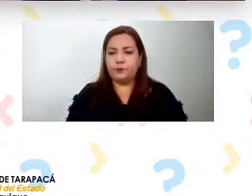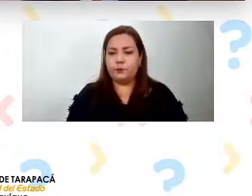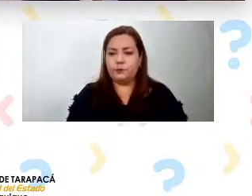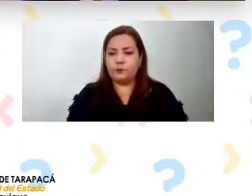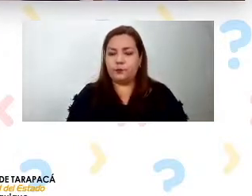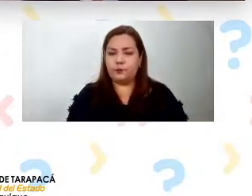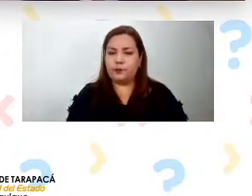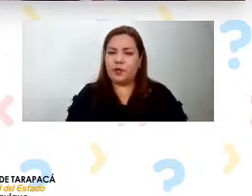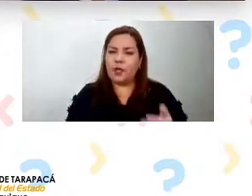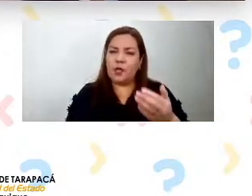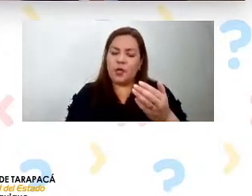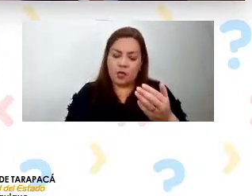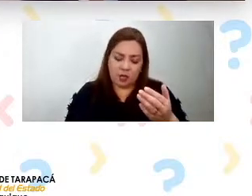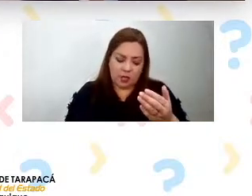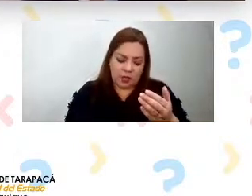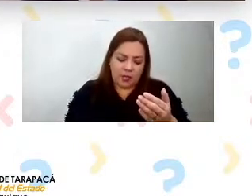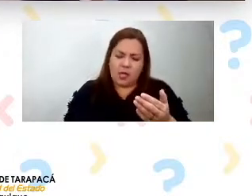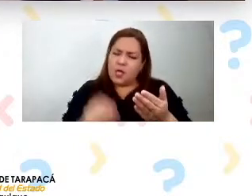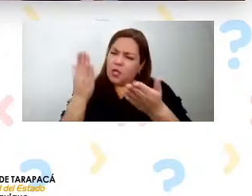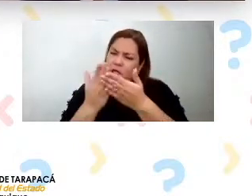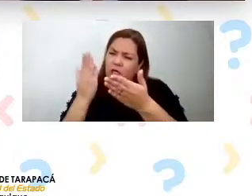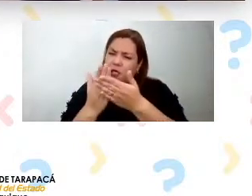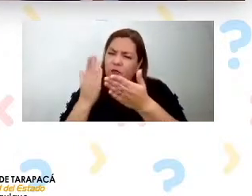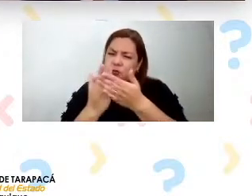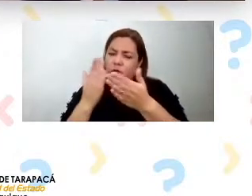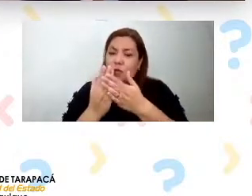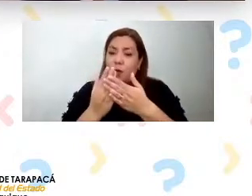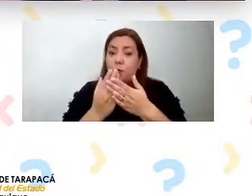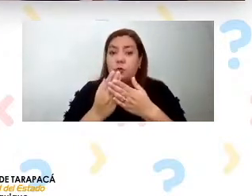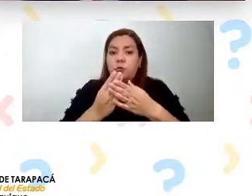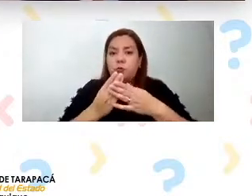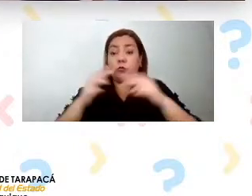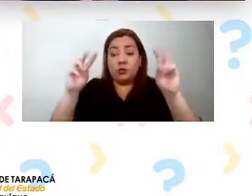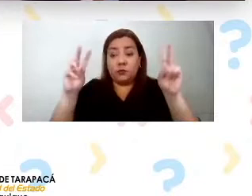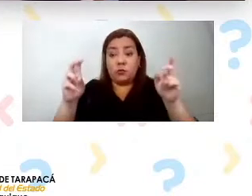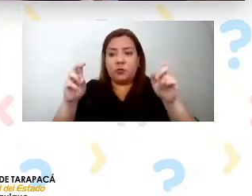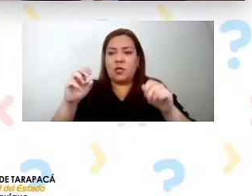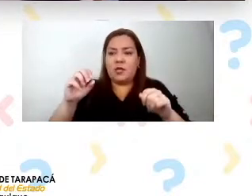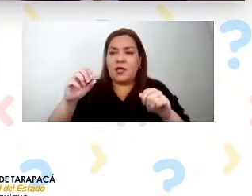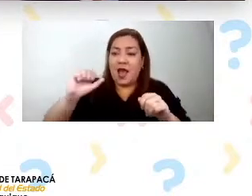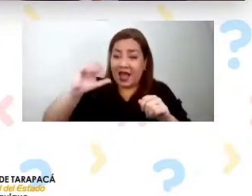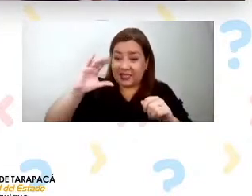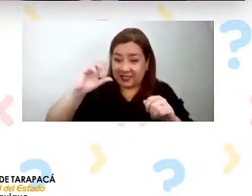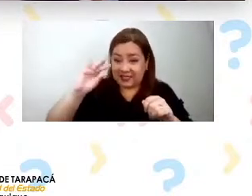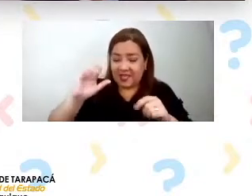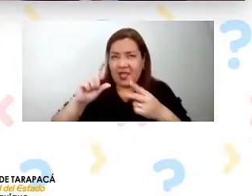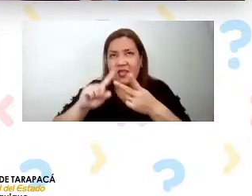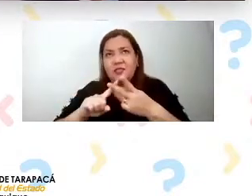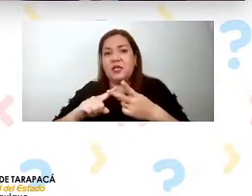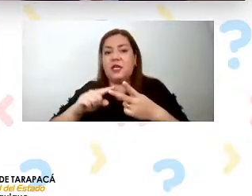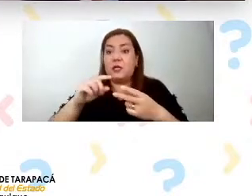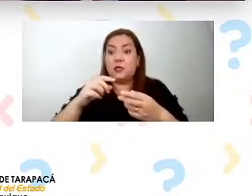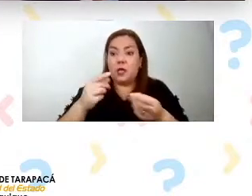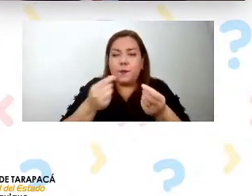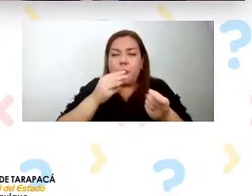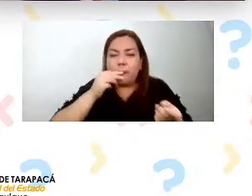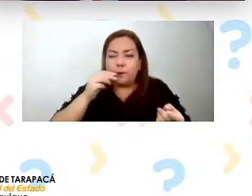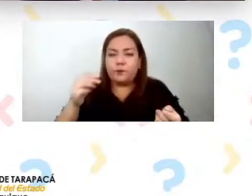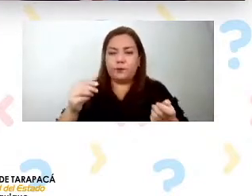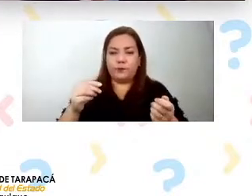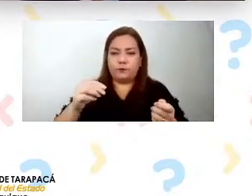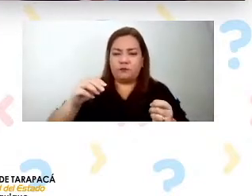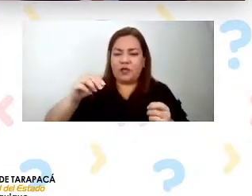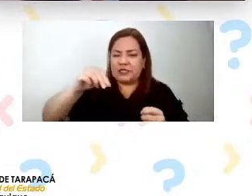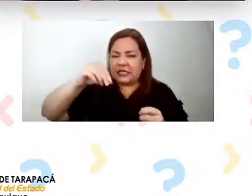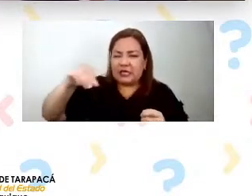estudiamos? Estudiamos el concepto de acidez, de relevancia, el concepto de salinidad,